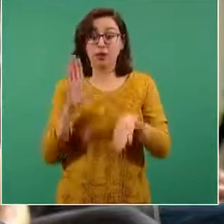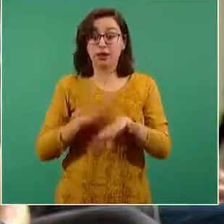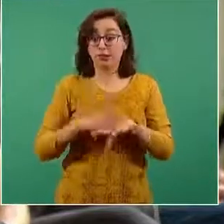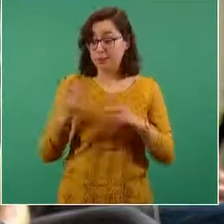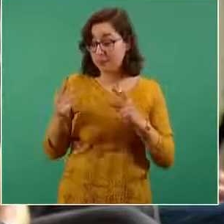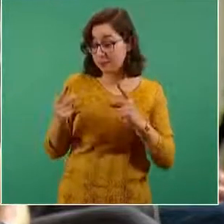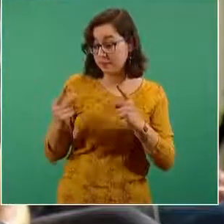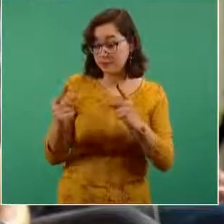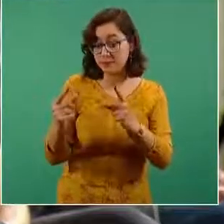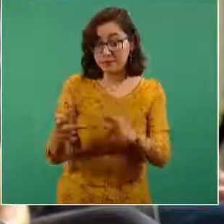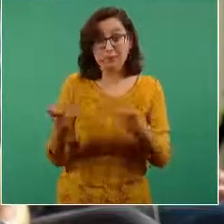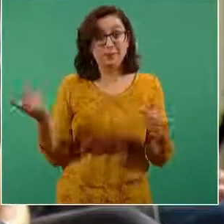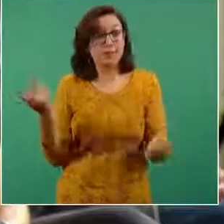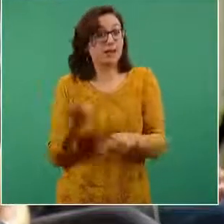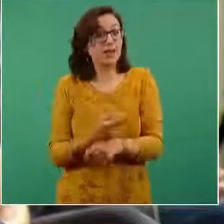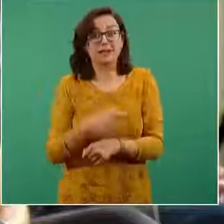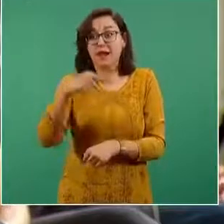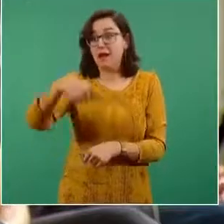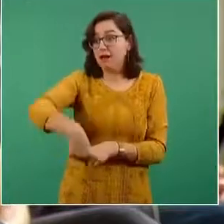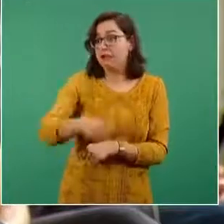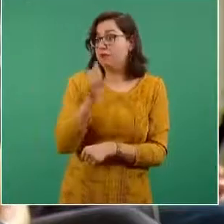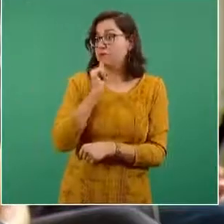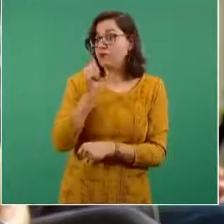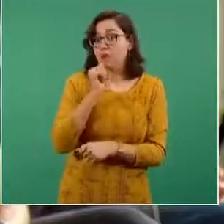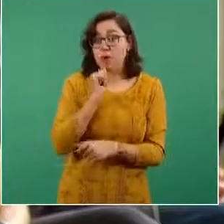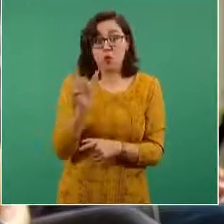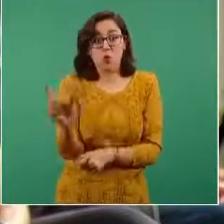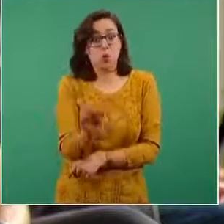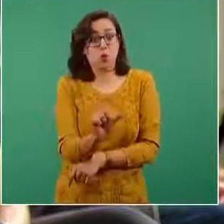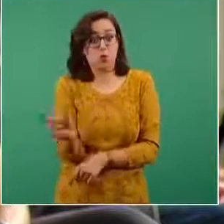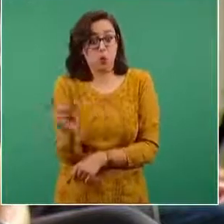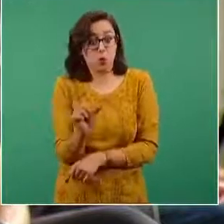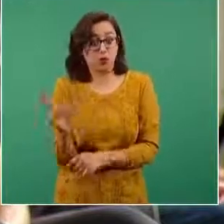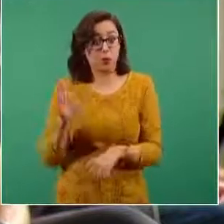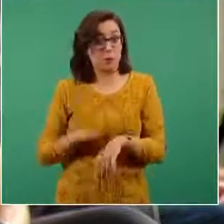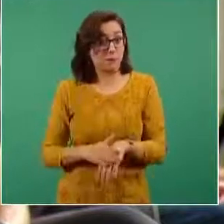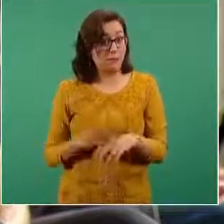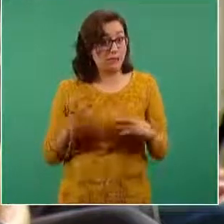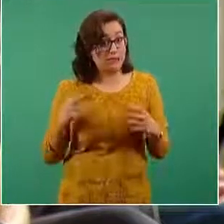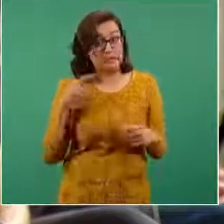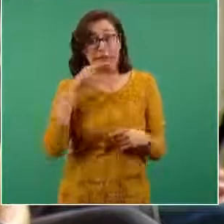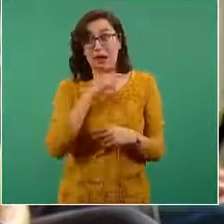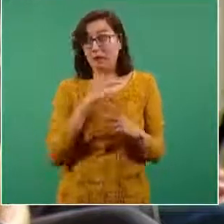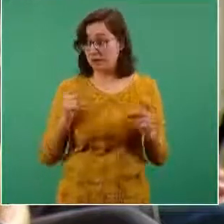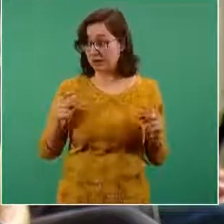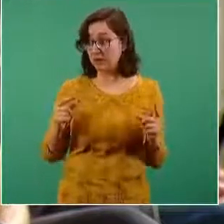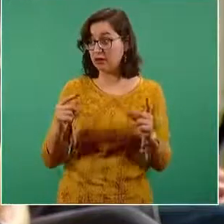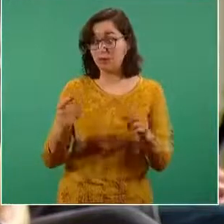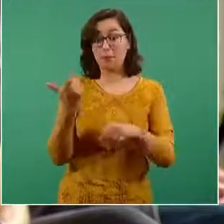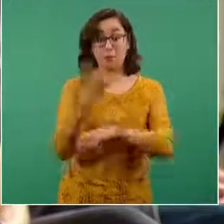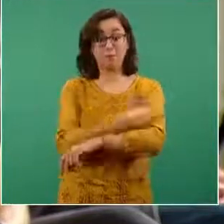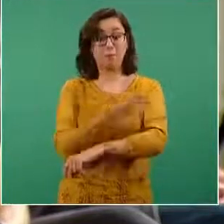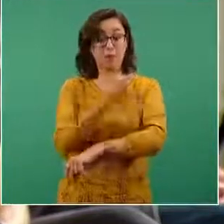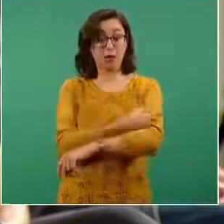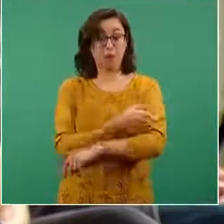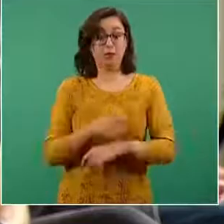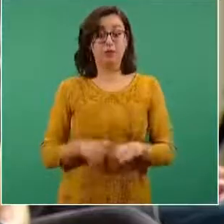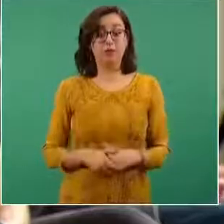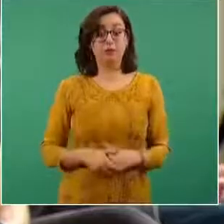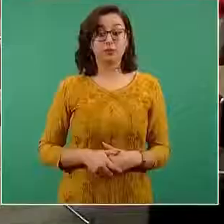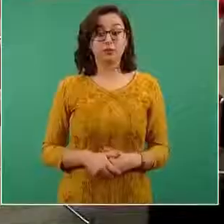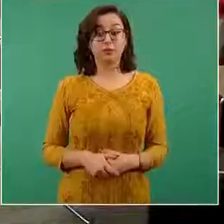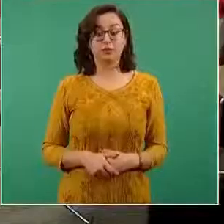de ponerla en el catálogo aquí en México para que se sumen más por algunas cuestiones de